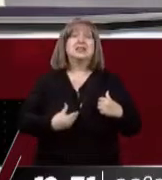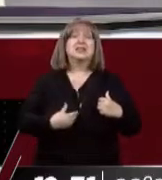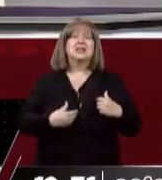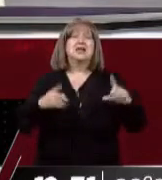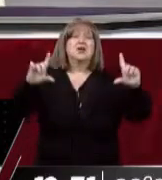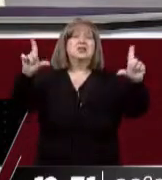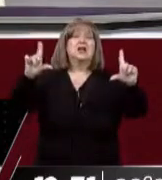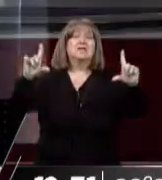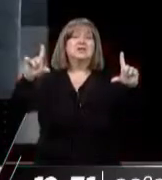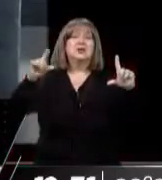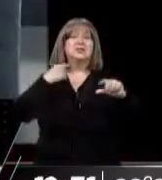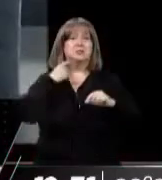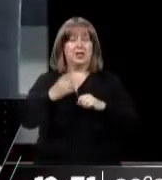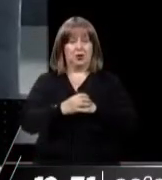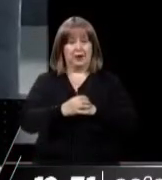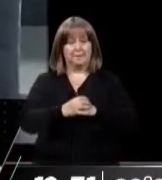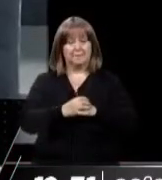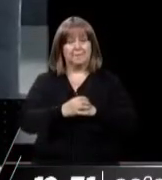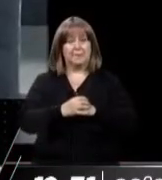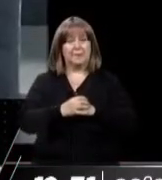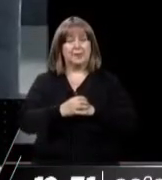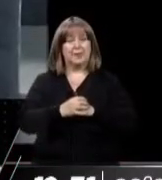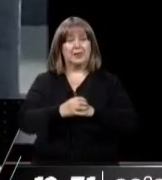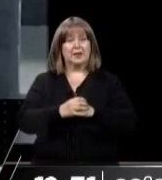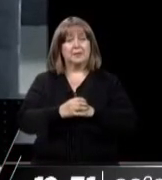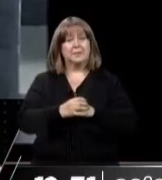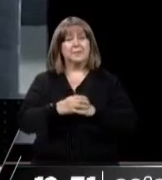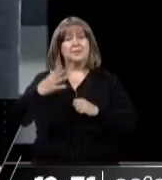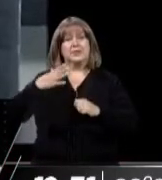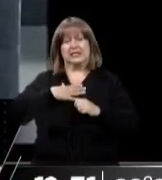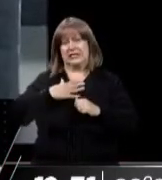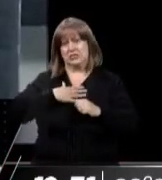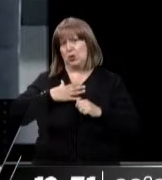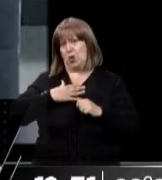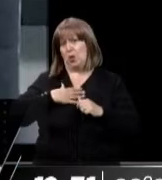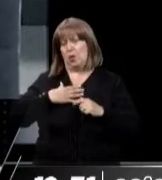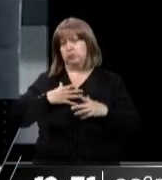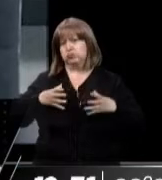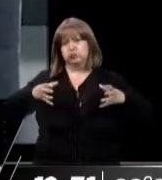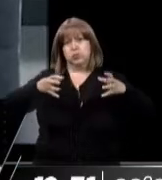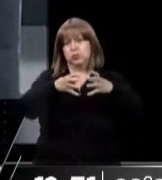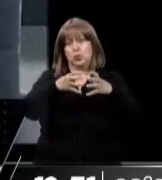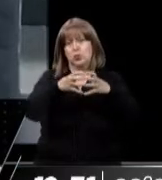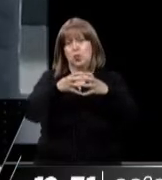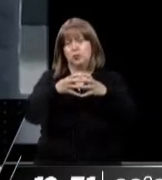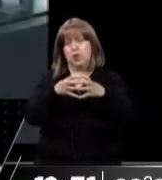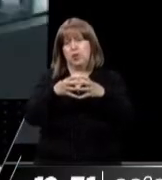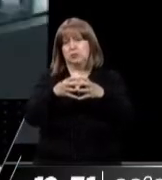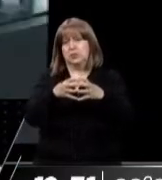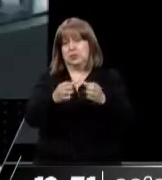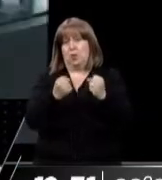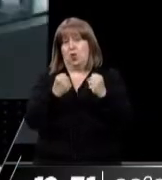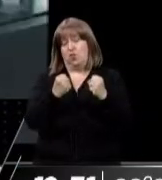con la televisión española está entera está fuerte para todos un momento de conmoción